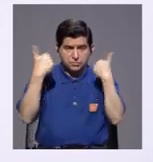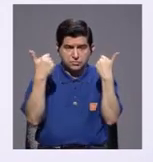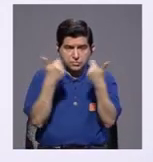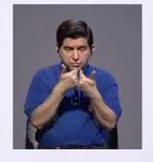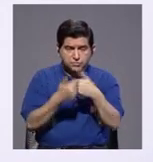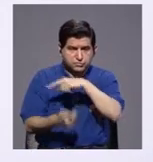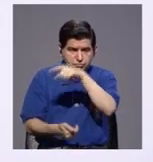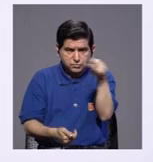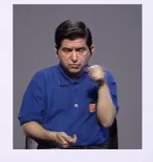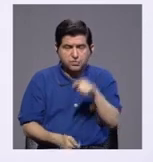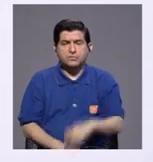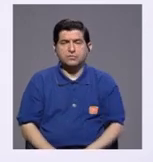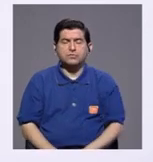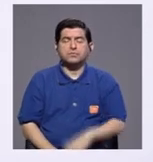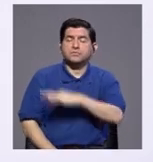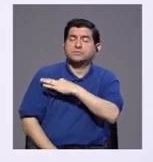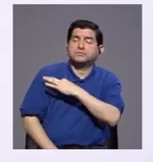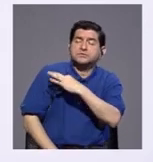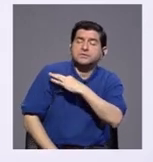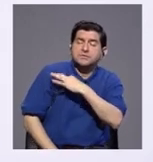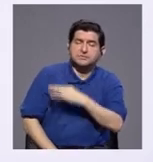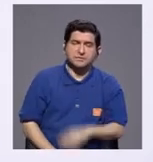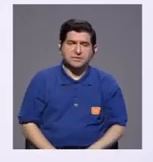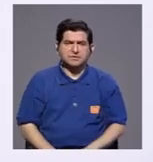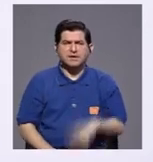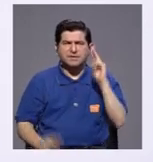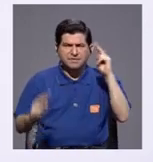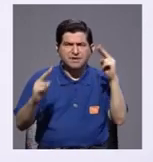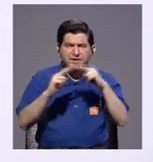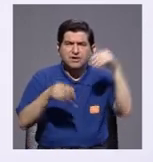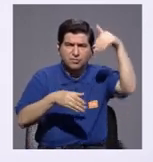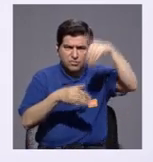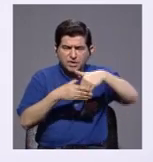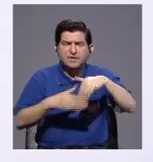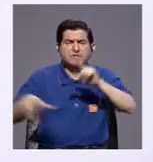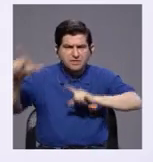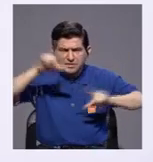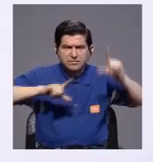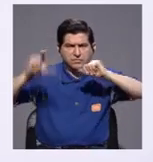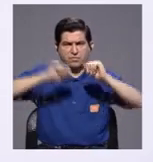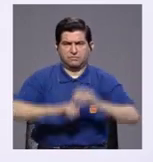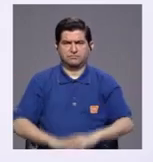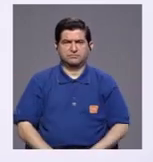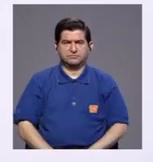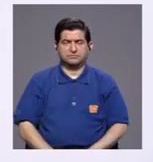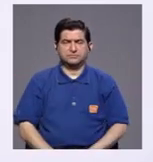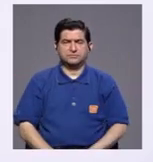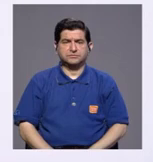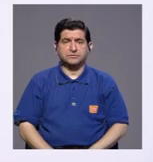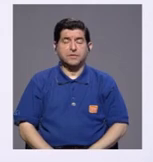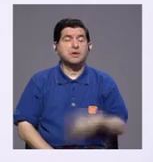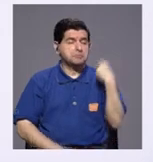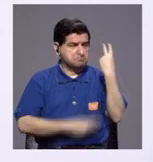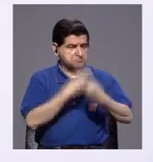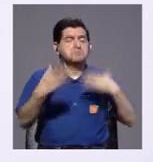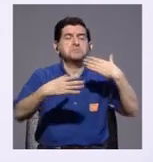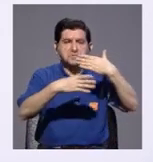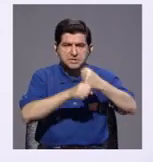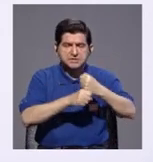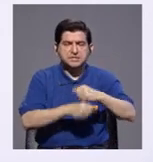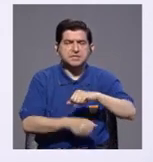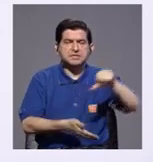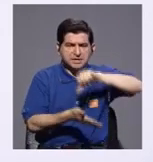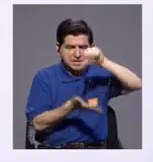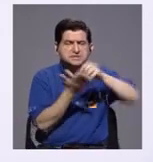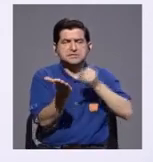ellos y los hemos invitado a que nos conozcan dentro de nuestros laboratorios es decir les hemos generado visitas a los centros